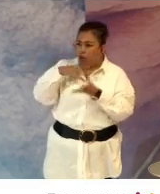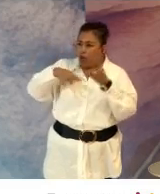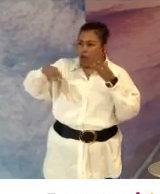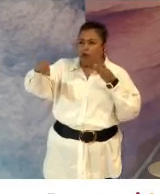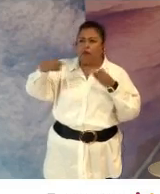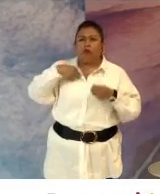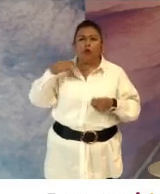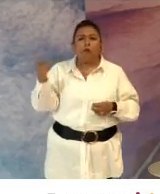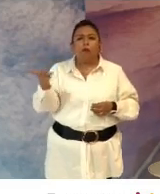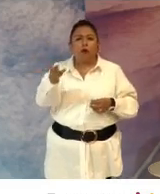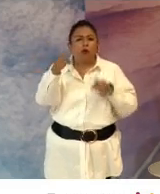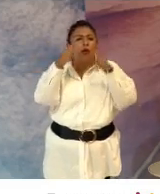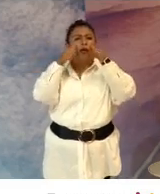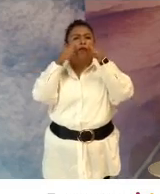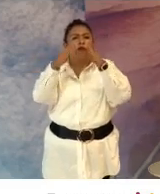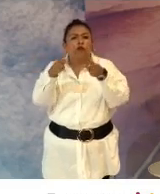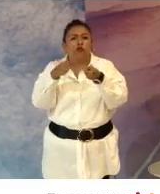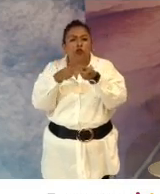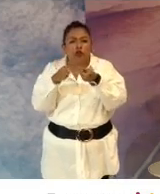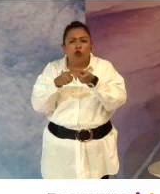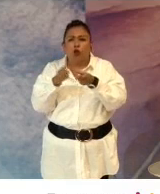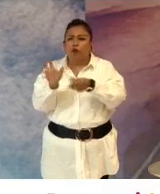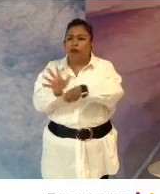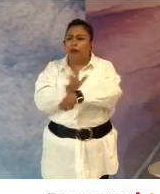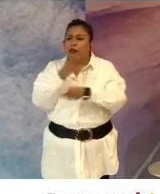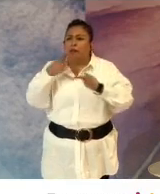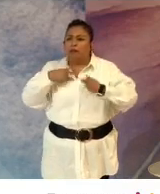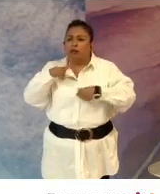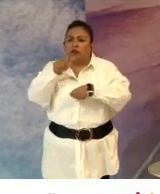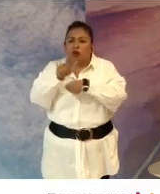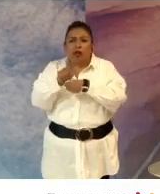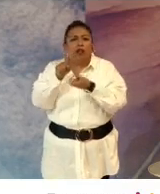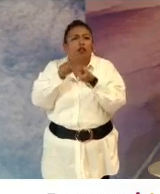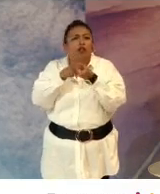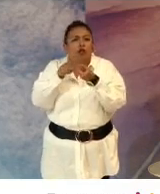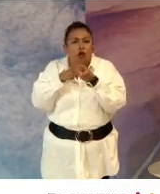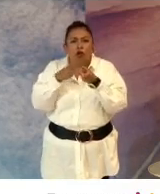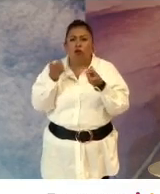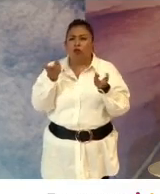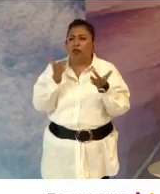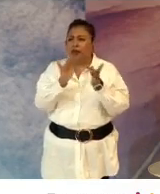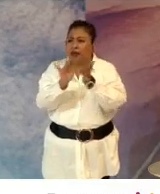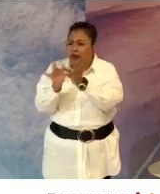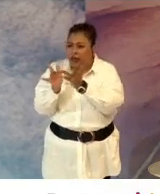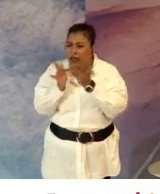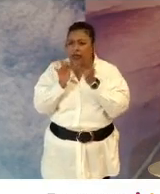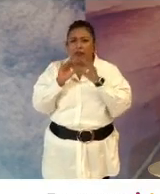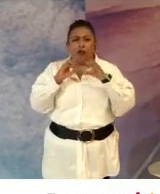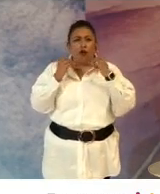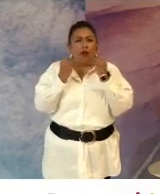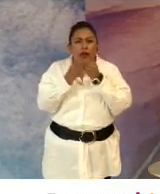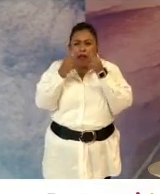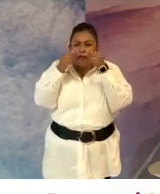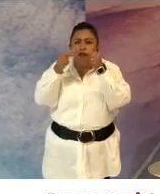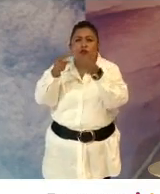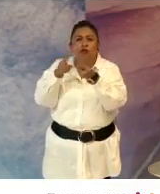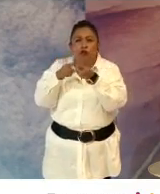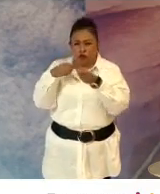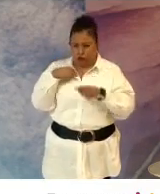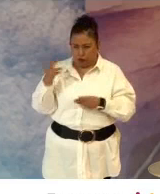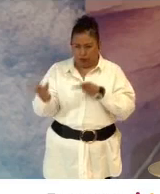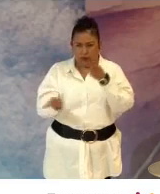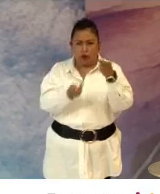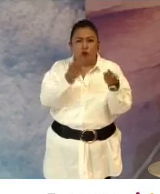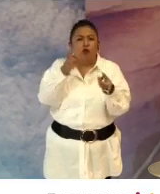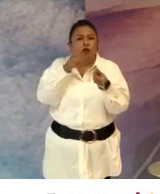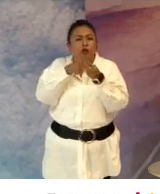dónde está su atención y energía personal y la de sus redes y organizaciones,